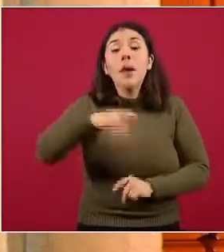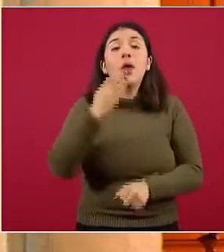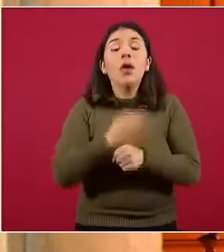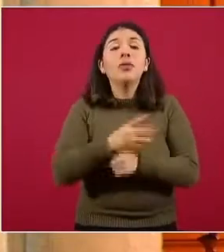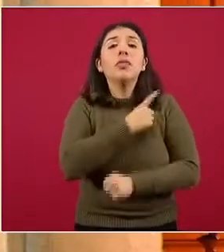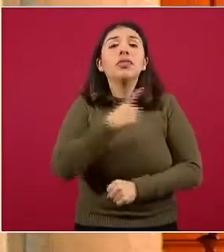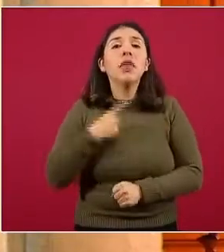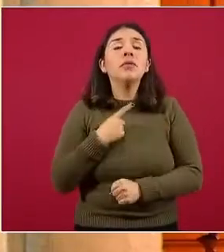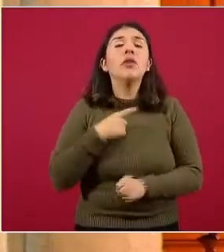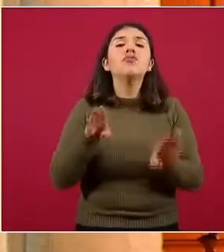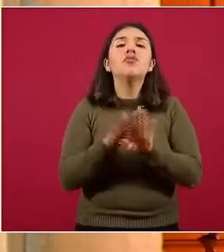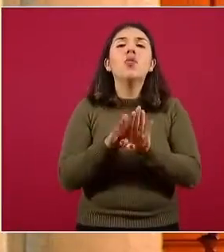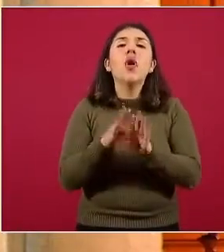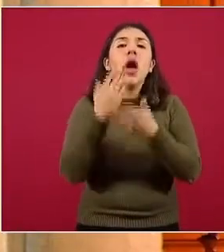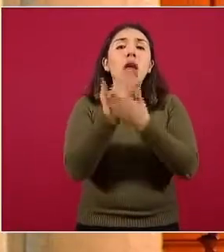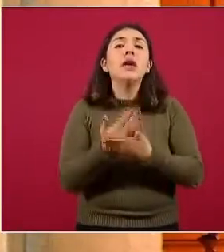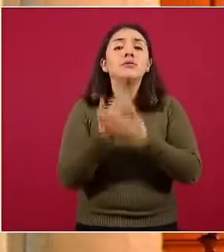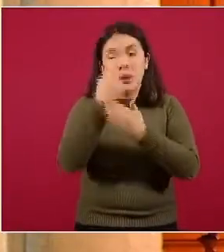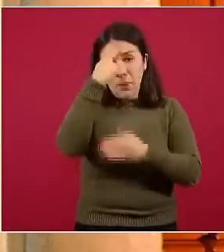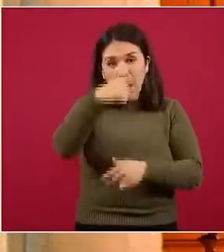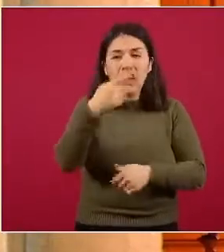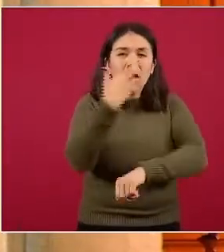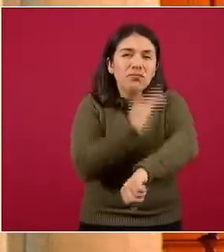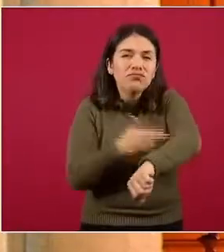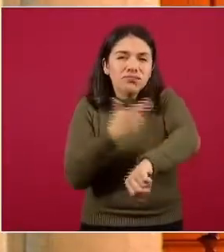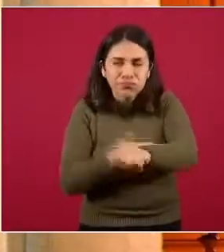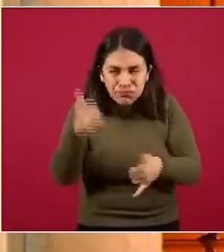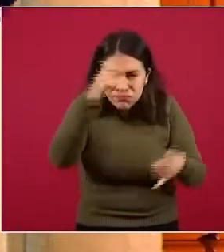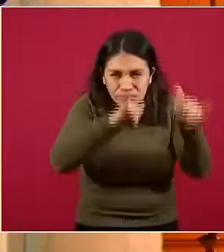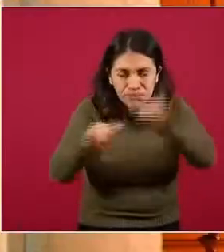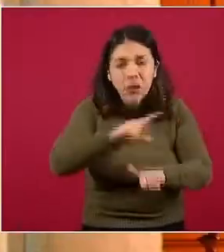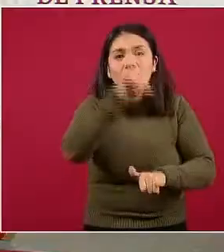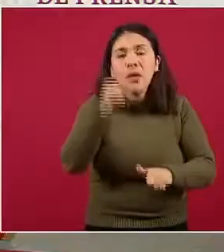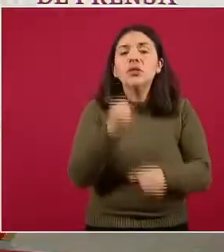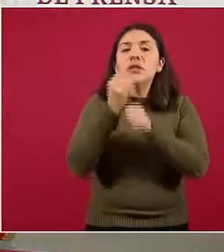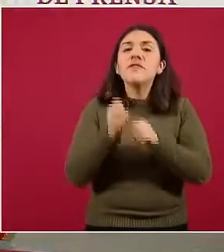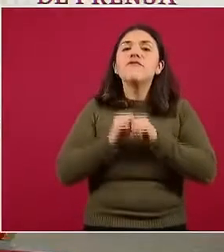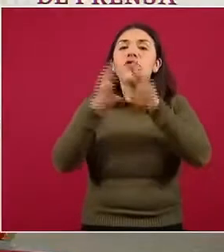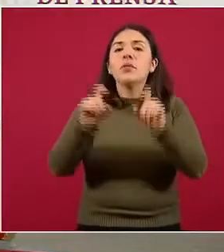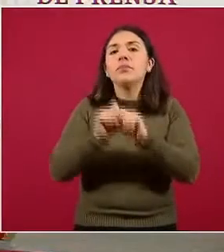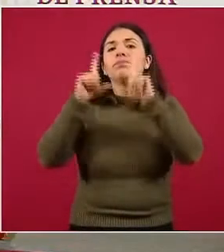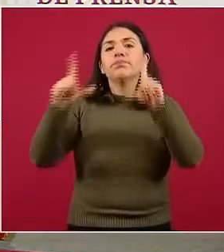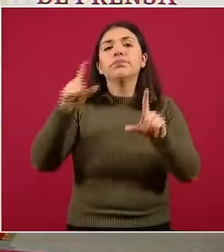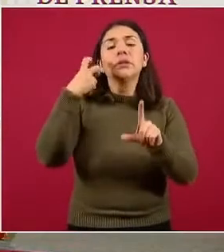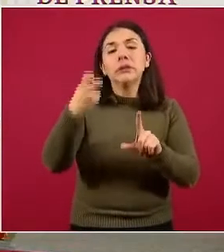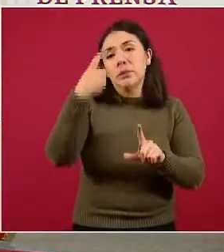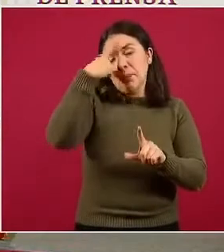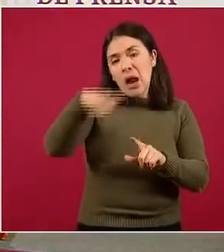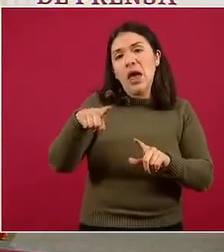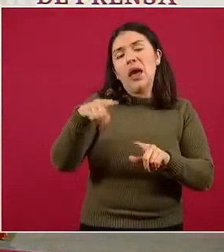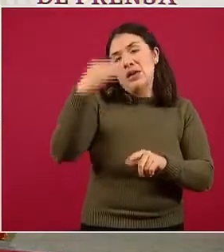tiene que llevar a cabo el procesamiento y subir la información a